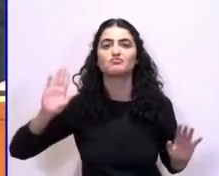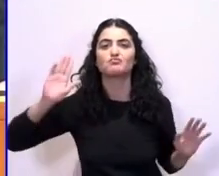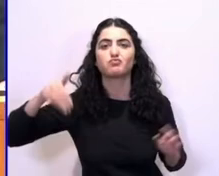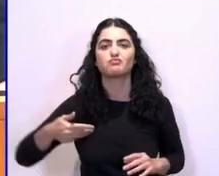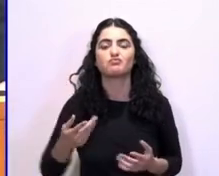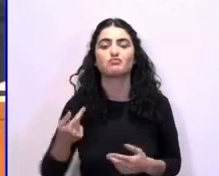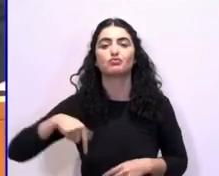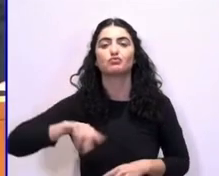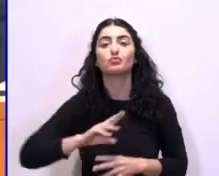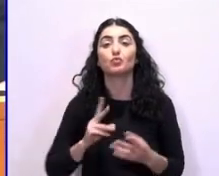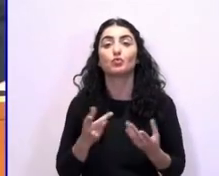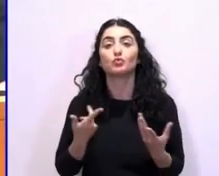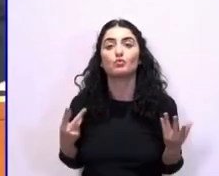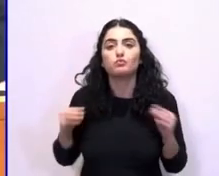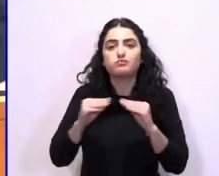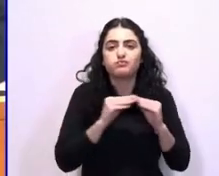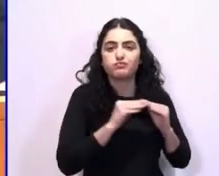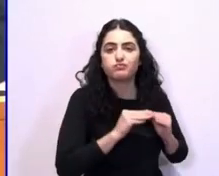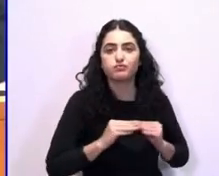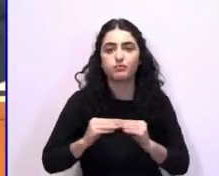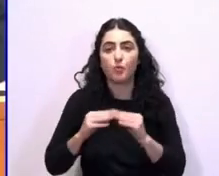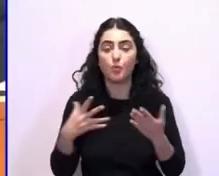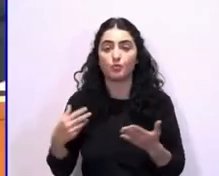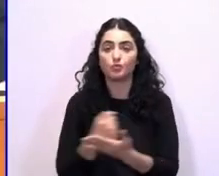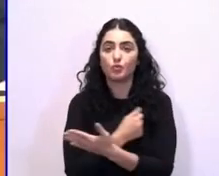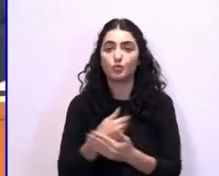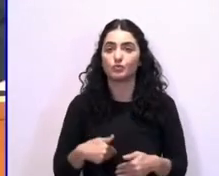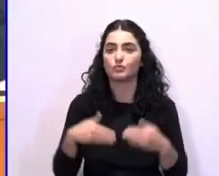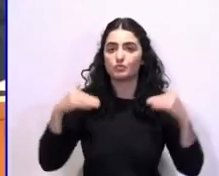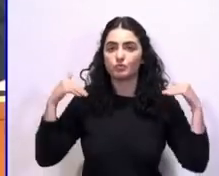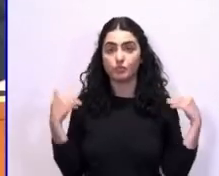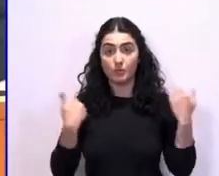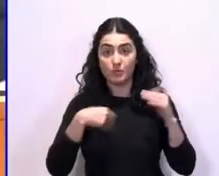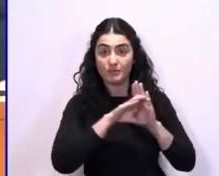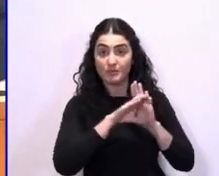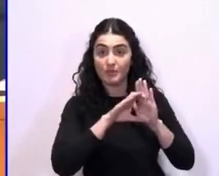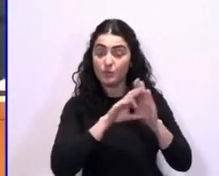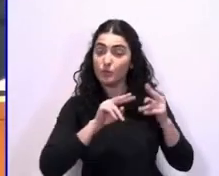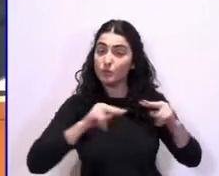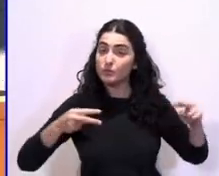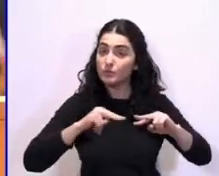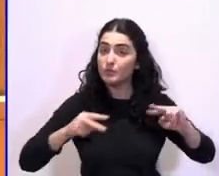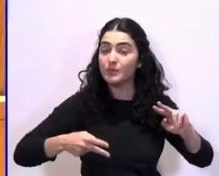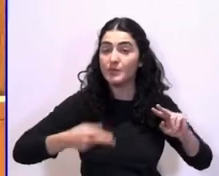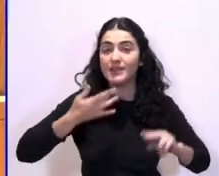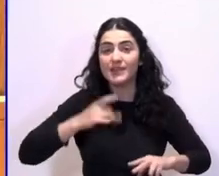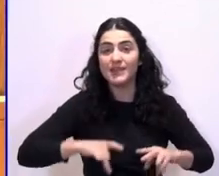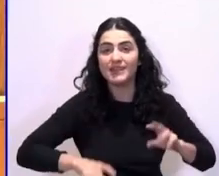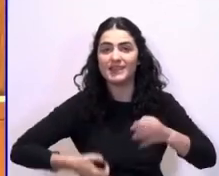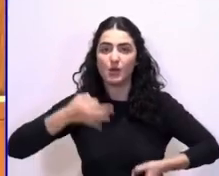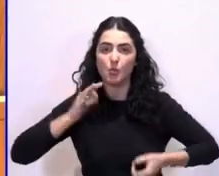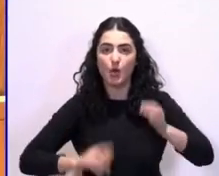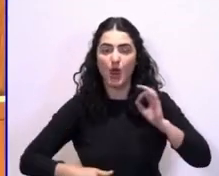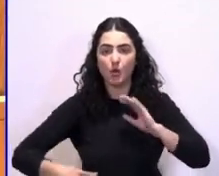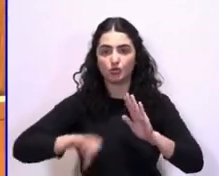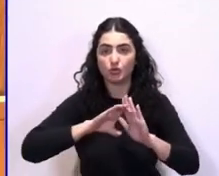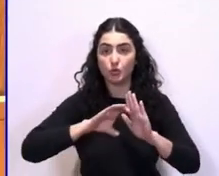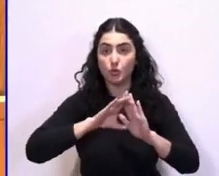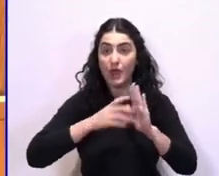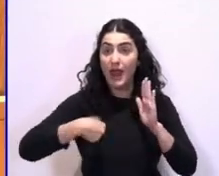coincidiremos todos en que a quien compete la interpretación de la Constitución es al Tribunal Constitucional, que interpreta dicho